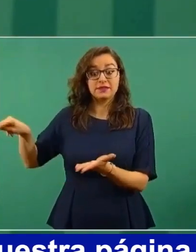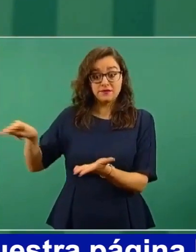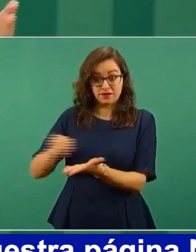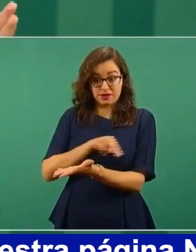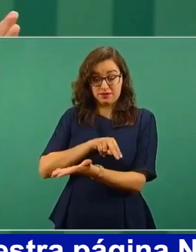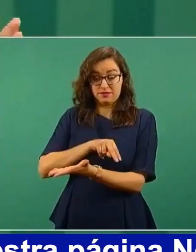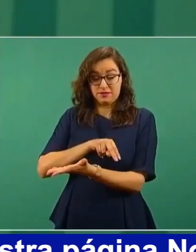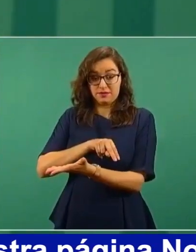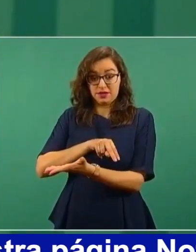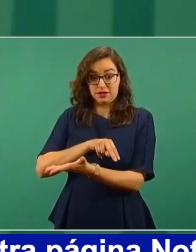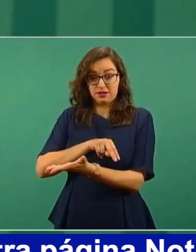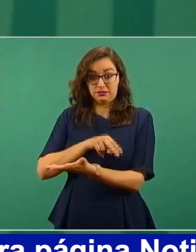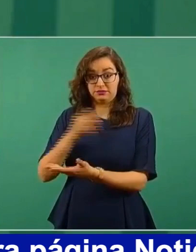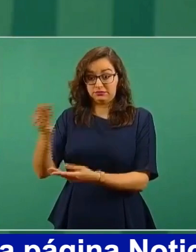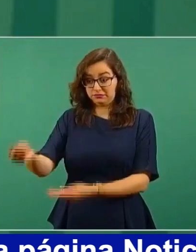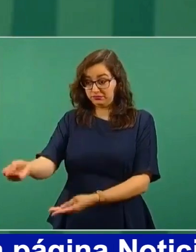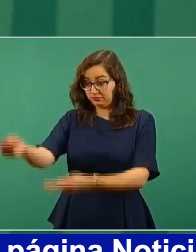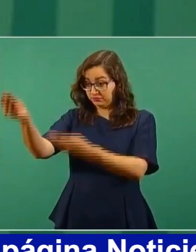que yo